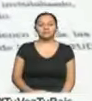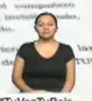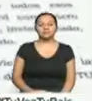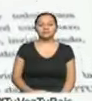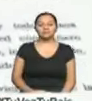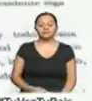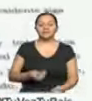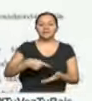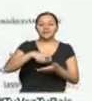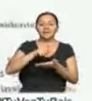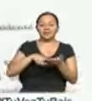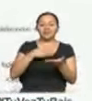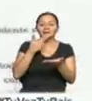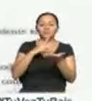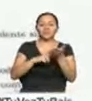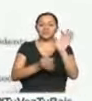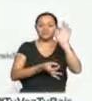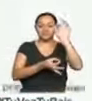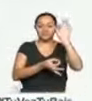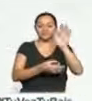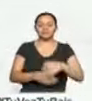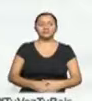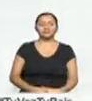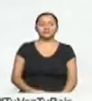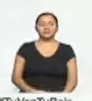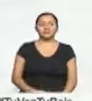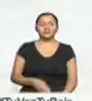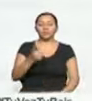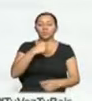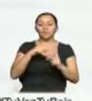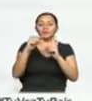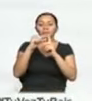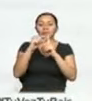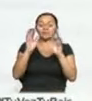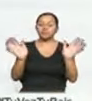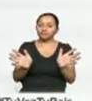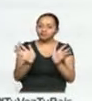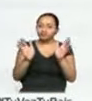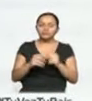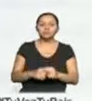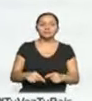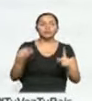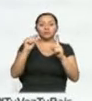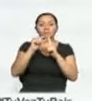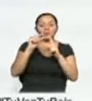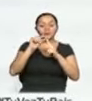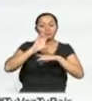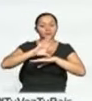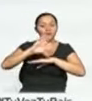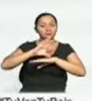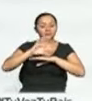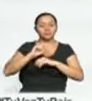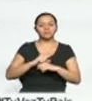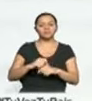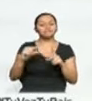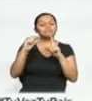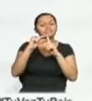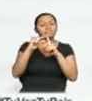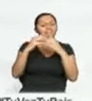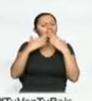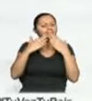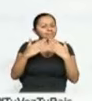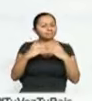Carta para el compañero presidente. Una palabra de aliento, una palabra de consejo, una palabra de gratitud,